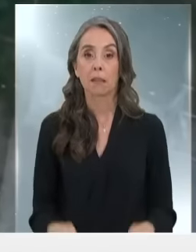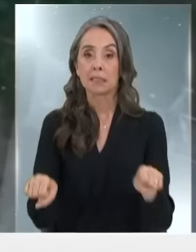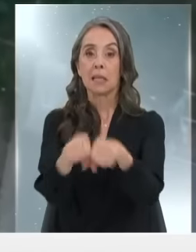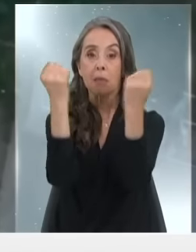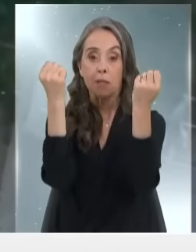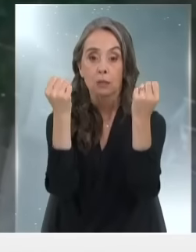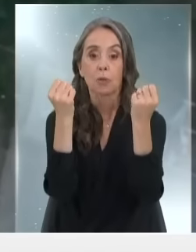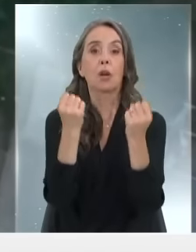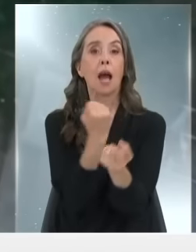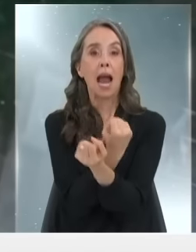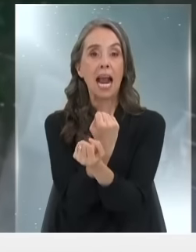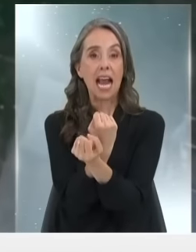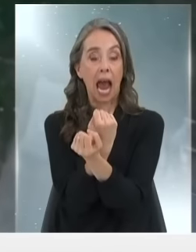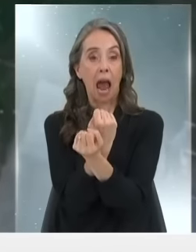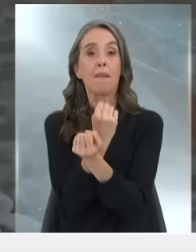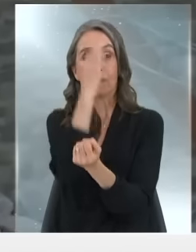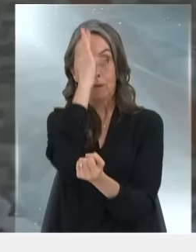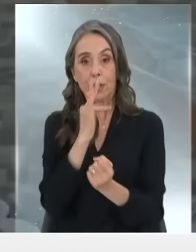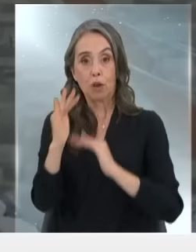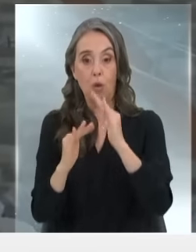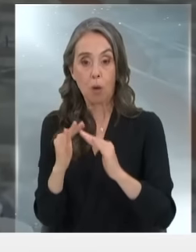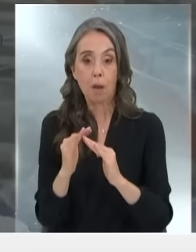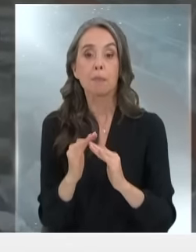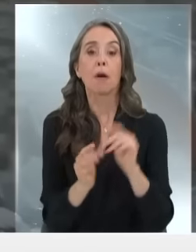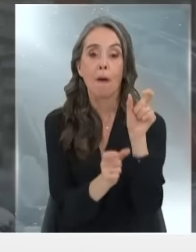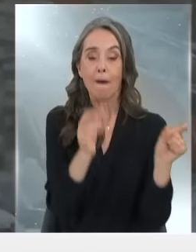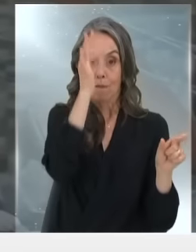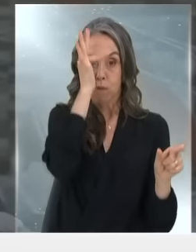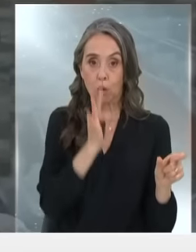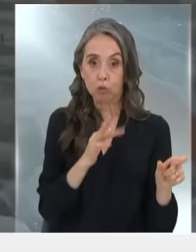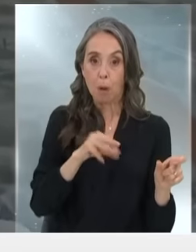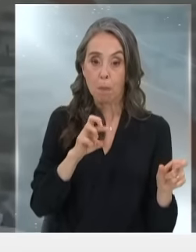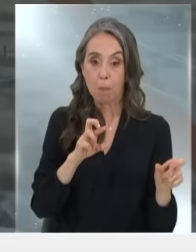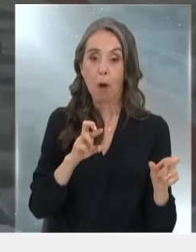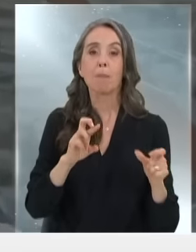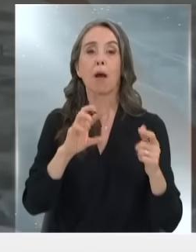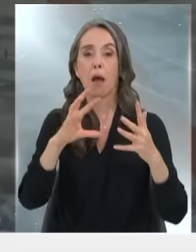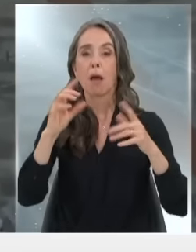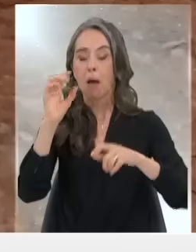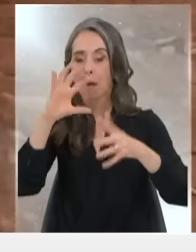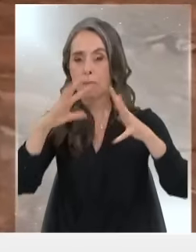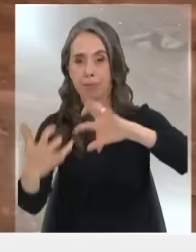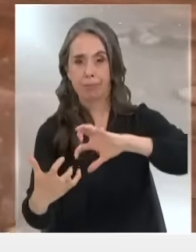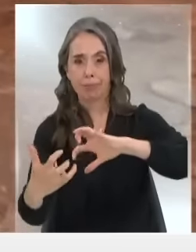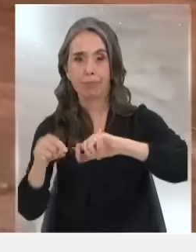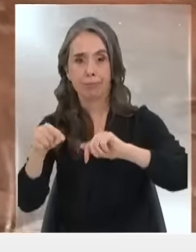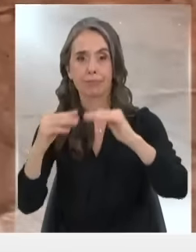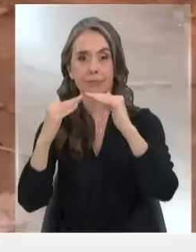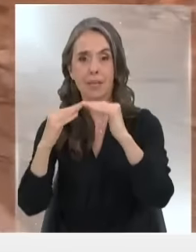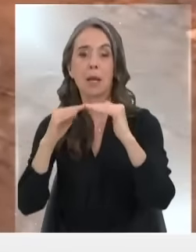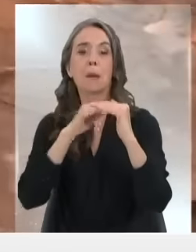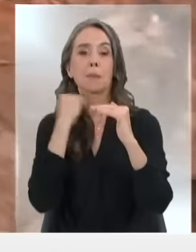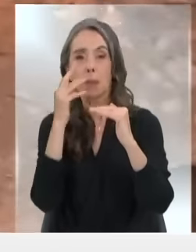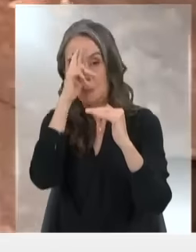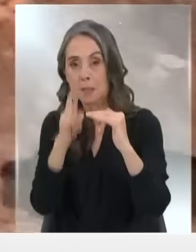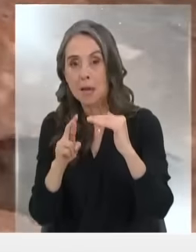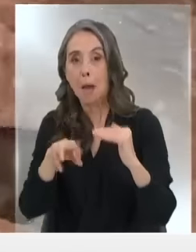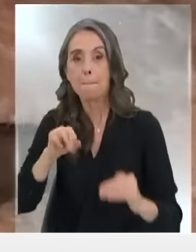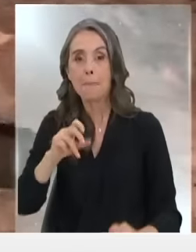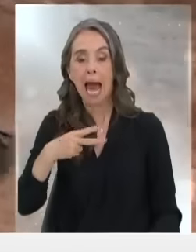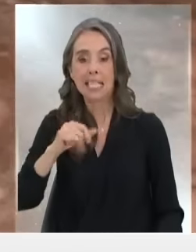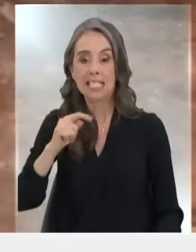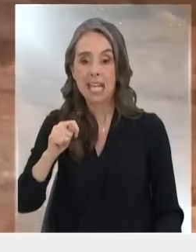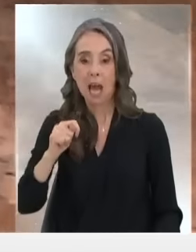Con el resguardo de carabineros, personal del MOB logró la remoción completa de los escombros que dejaron del mausoleo de Diego Marchand. Una